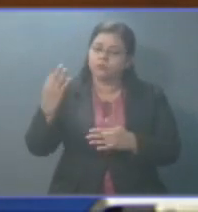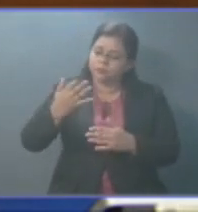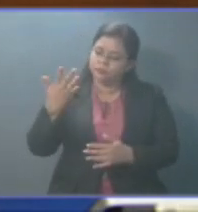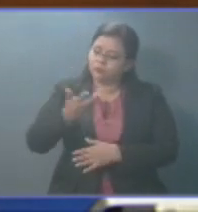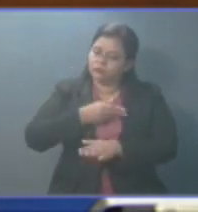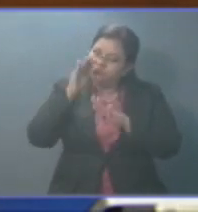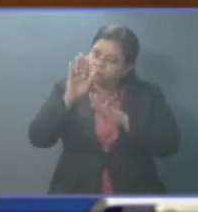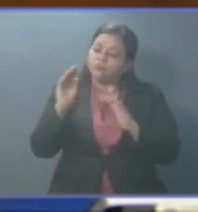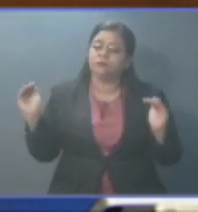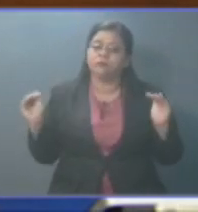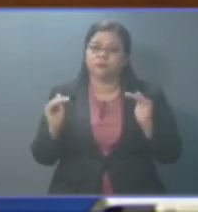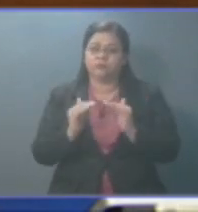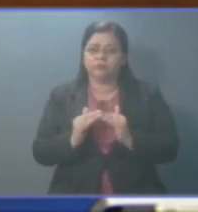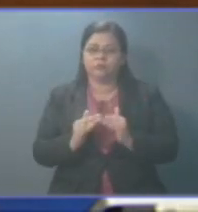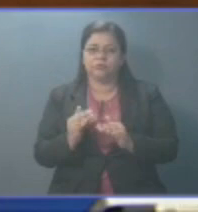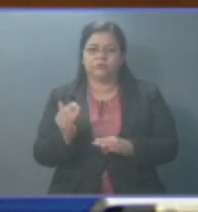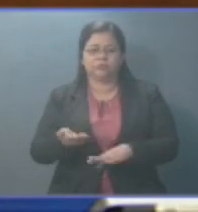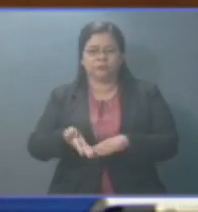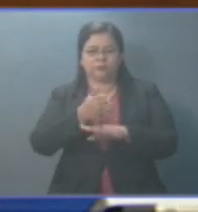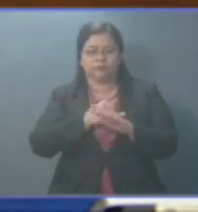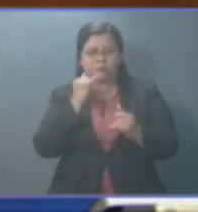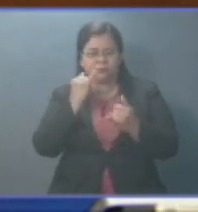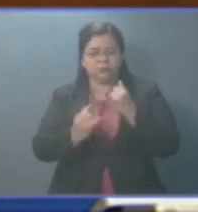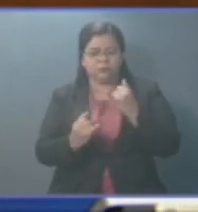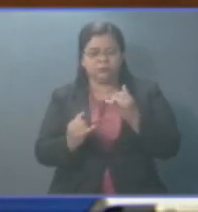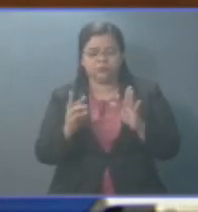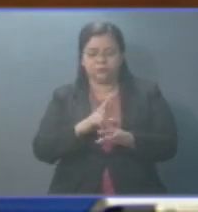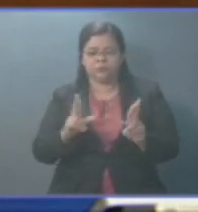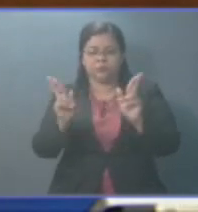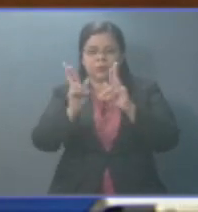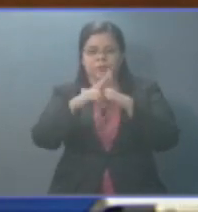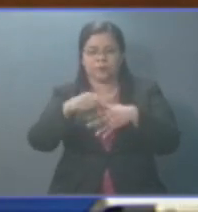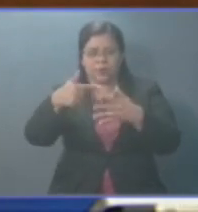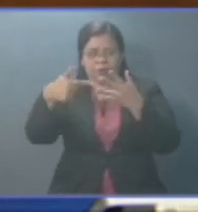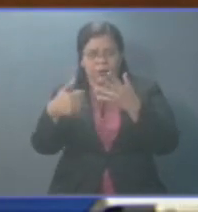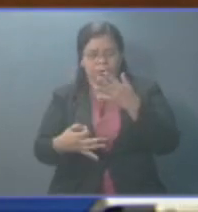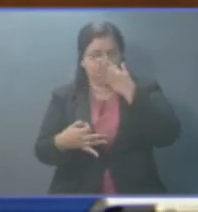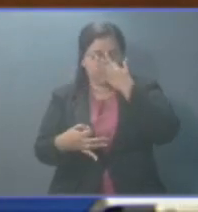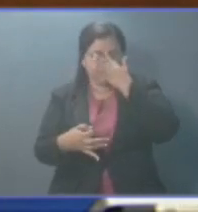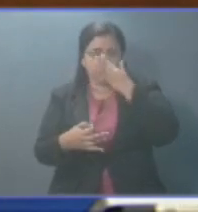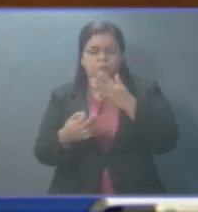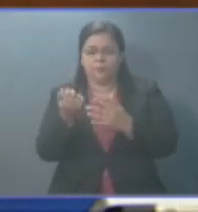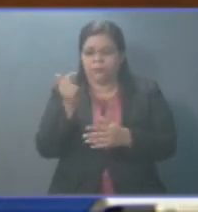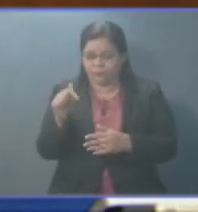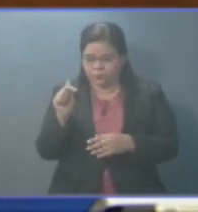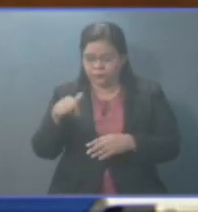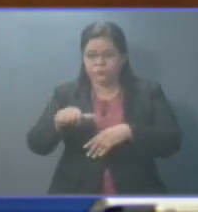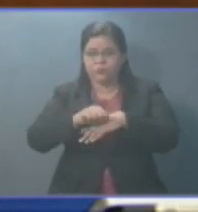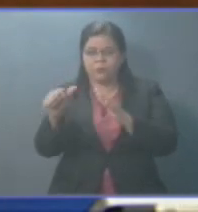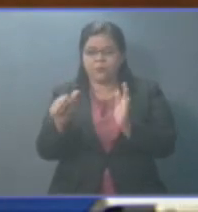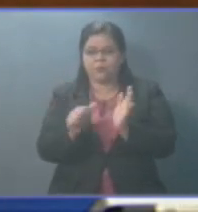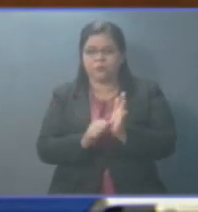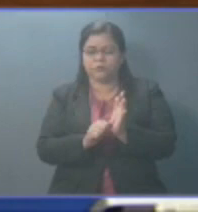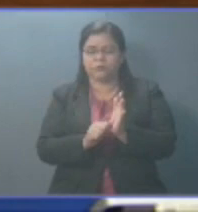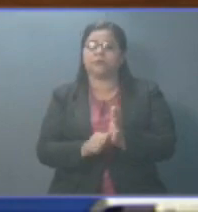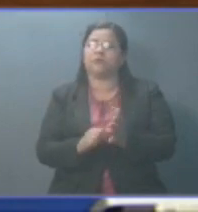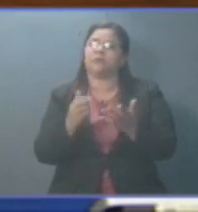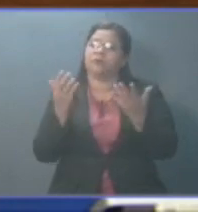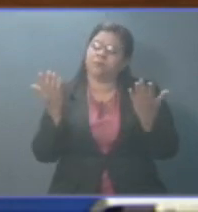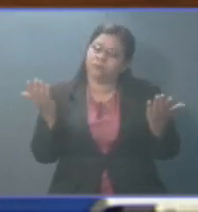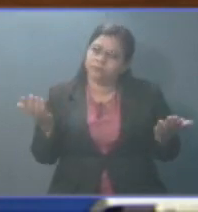la última aprobación de las reformas a la Ley de Veteranos que hicimos en esta Asamblea Legislativa,